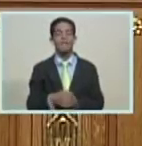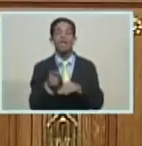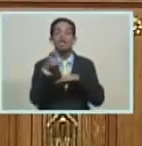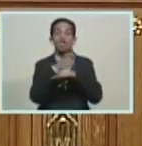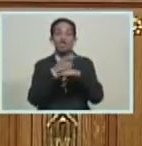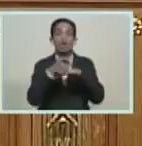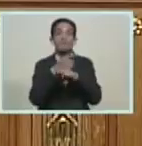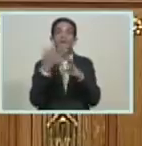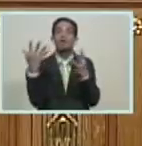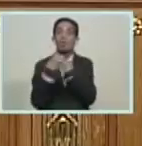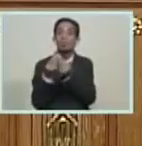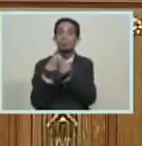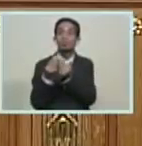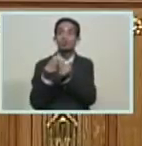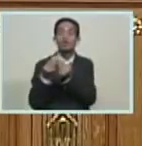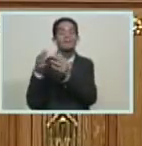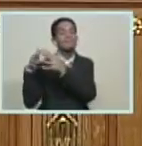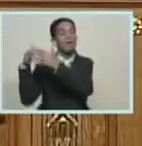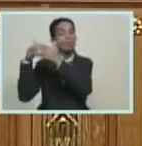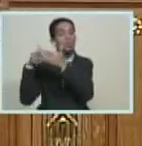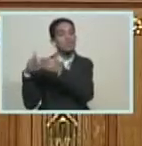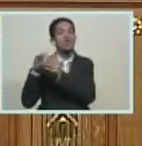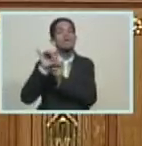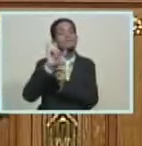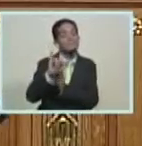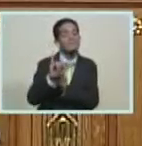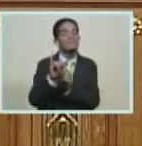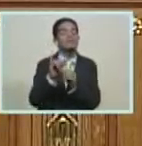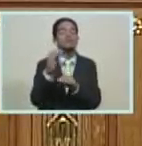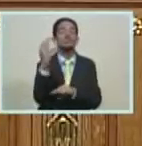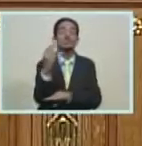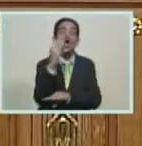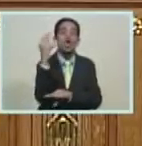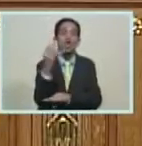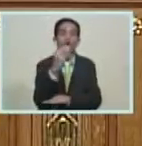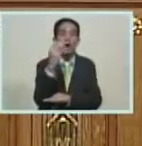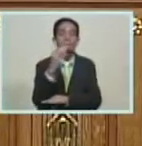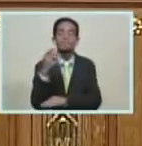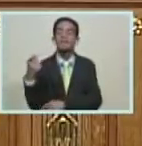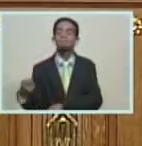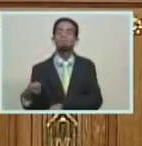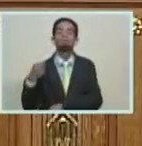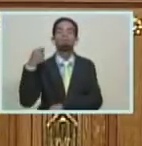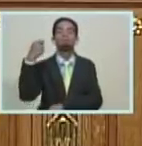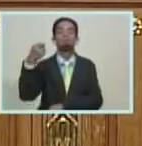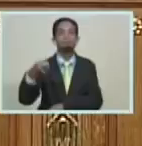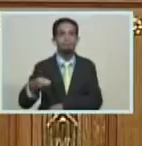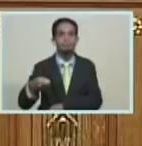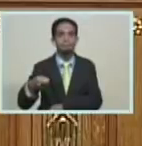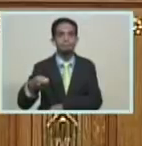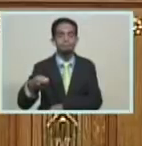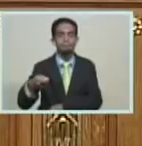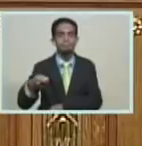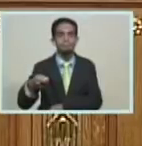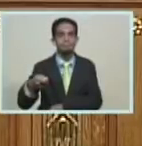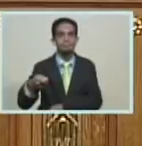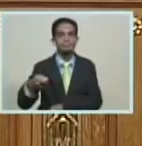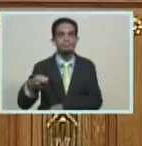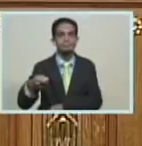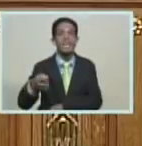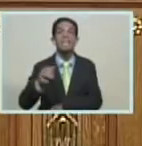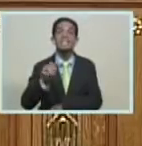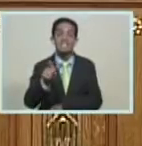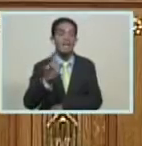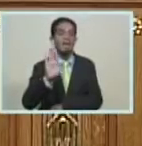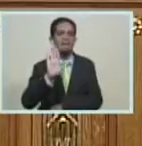gobierno de Colombia, financiando conspiraciones para violencia militar, y